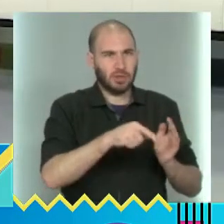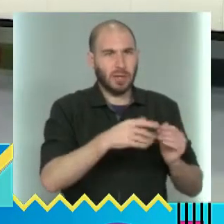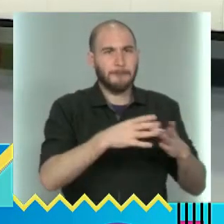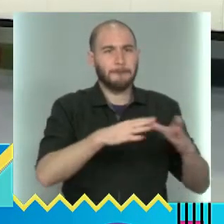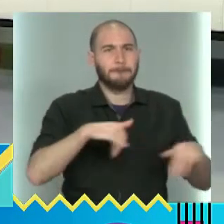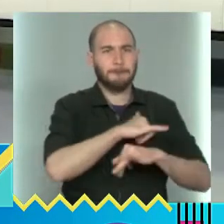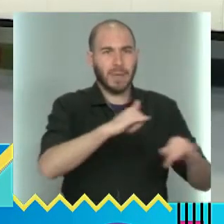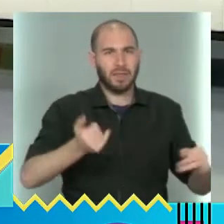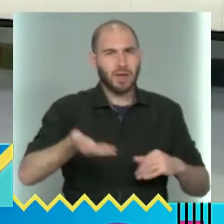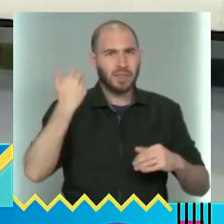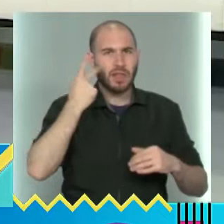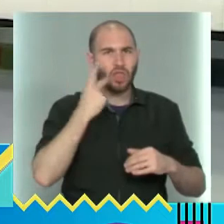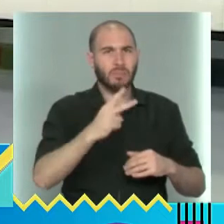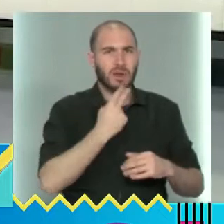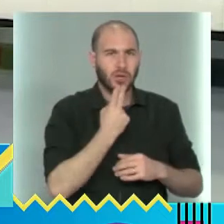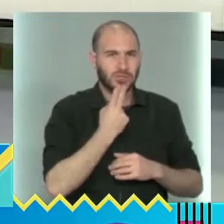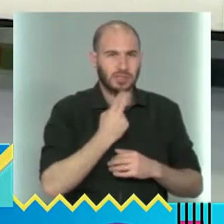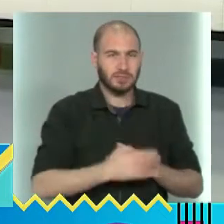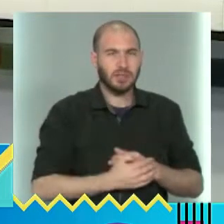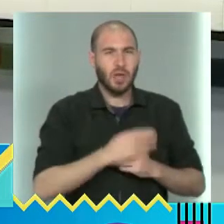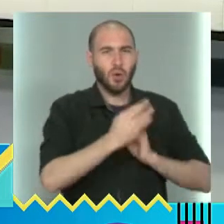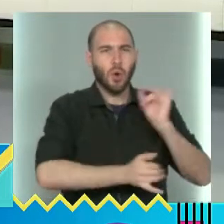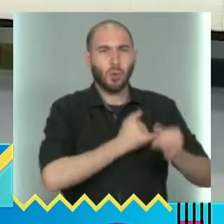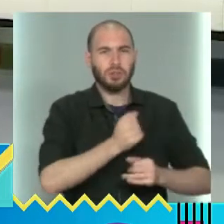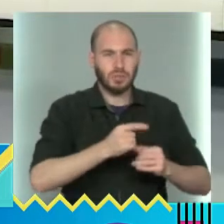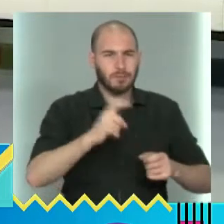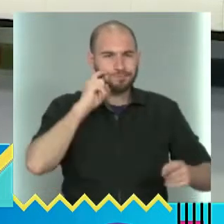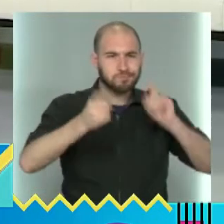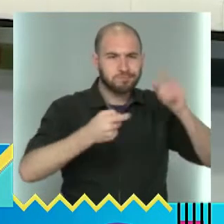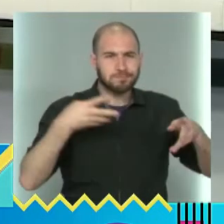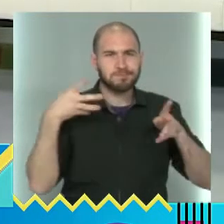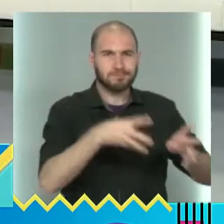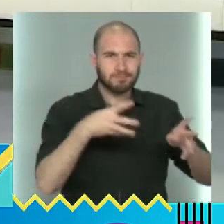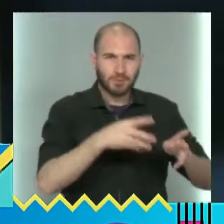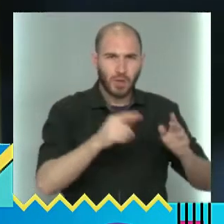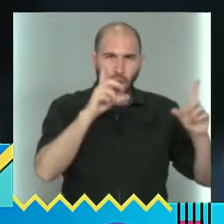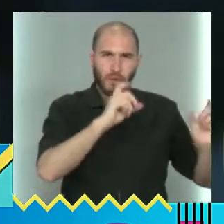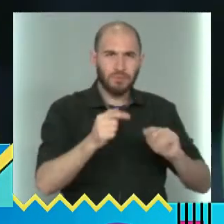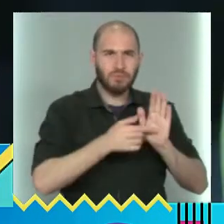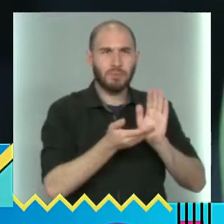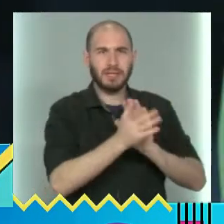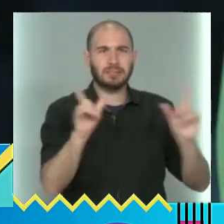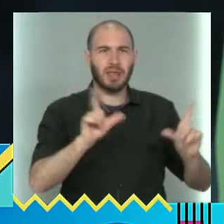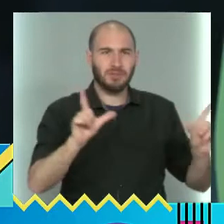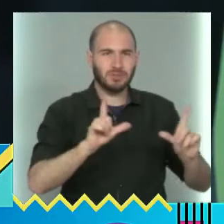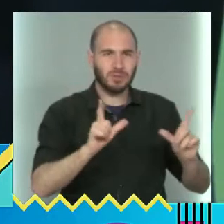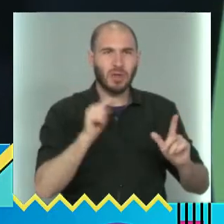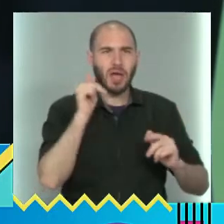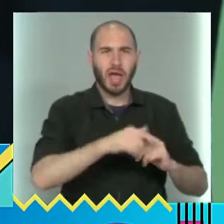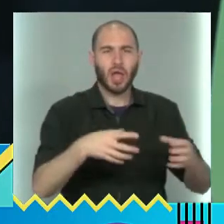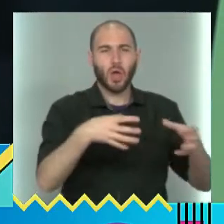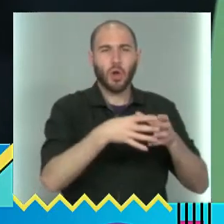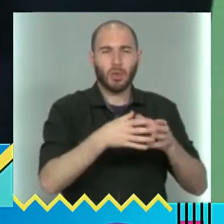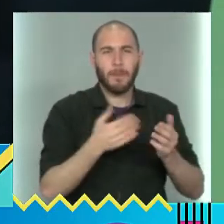medios de comunicación, en ese 2011, se decía que estos levantamientos armados y esas imágenes que veíamos a través de la televisión eran que los